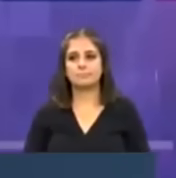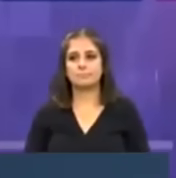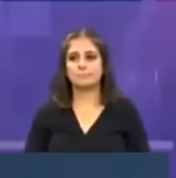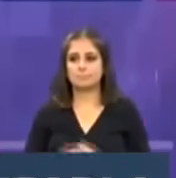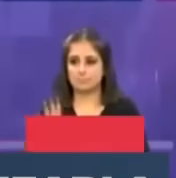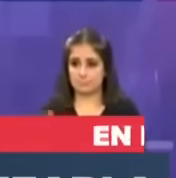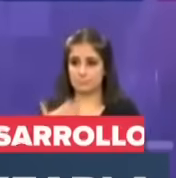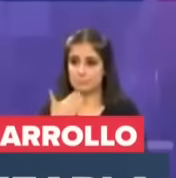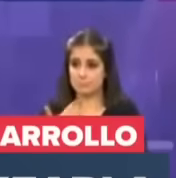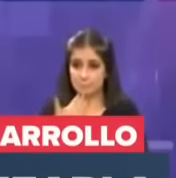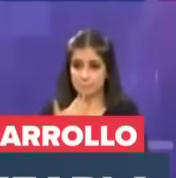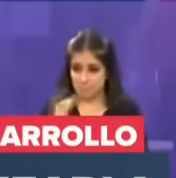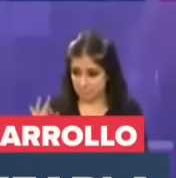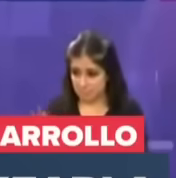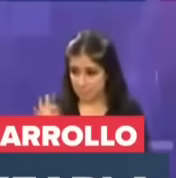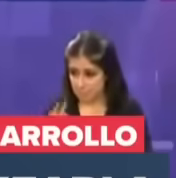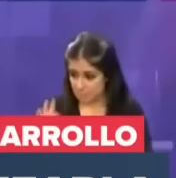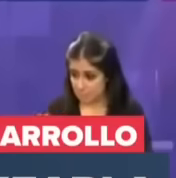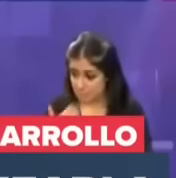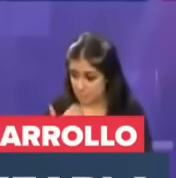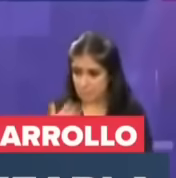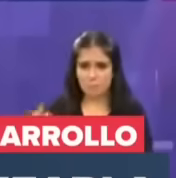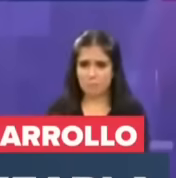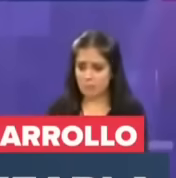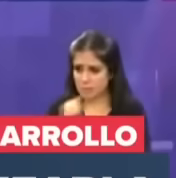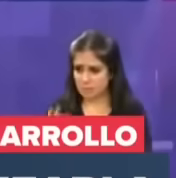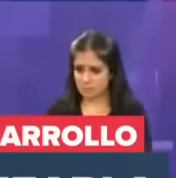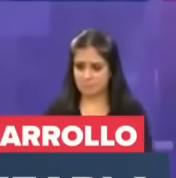¿Quiere que demos paso? ¿Está bien, candidata?